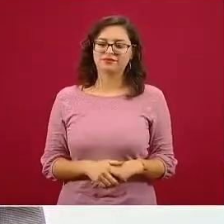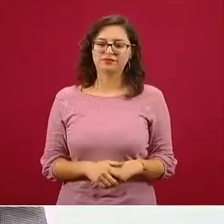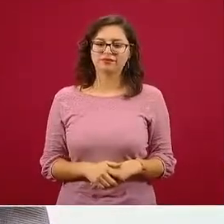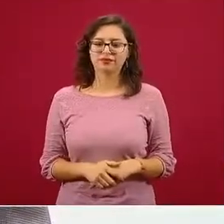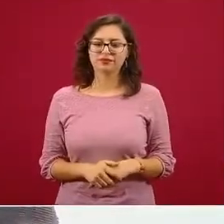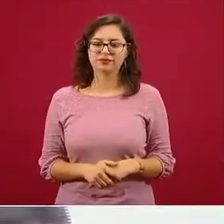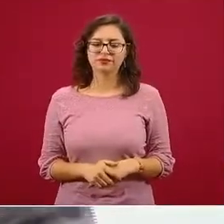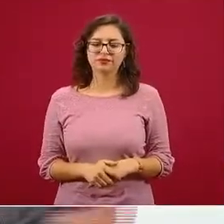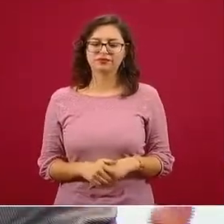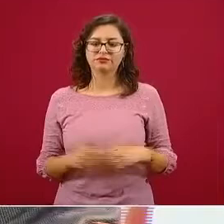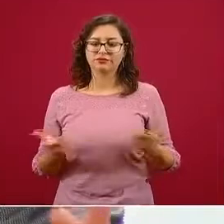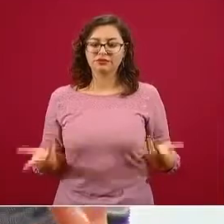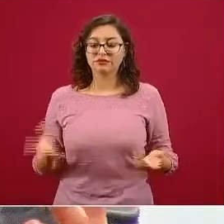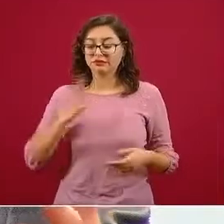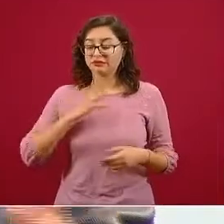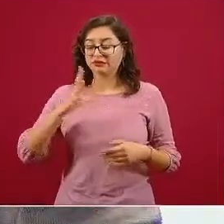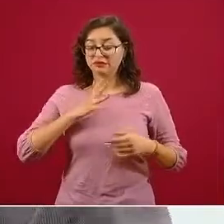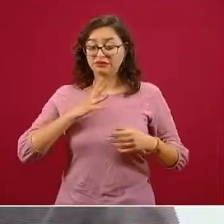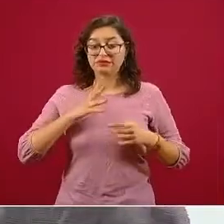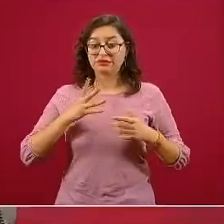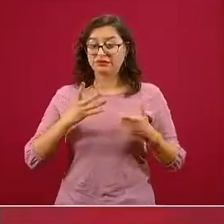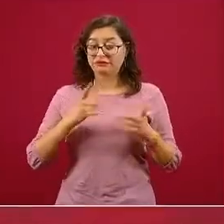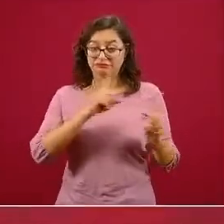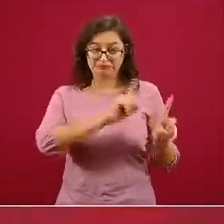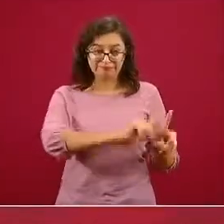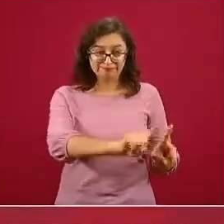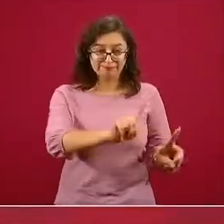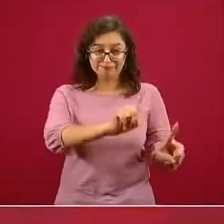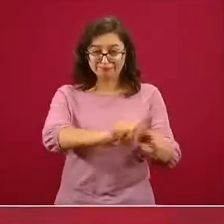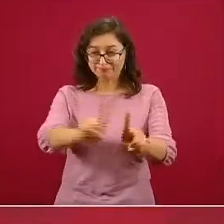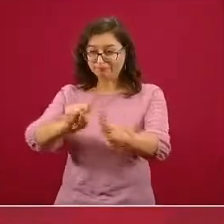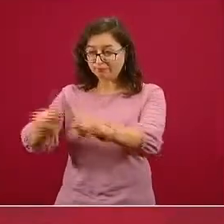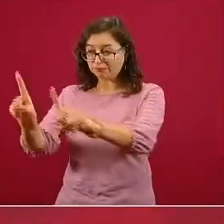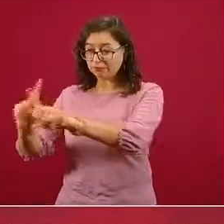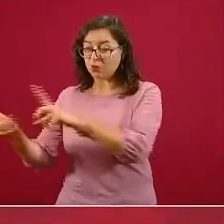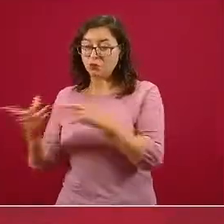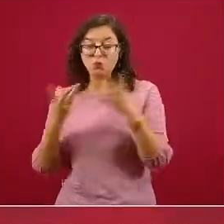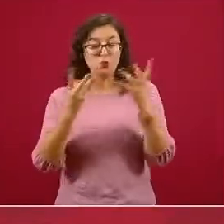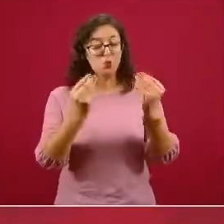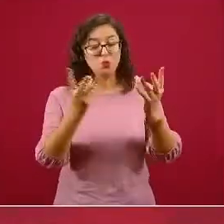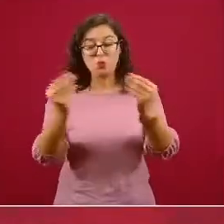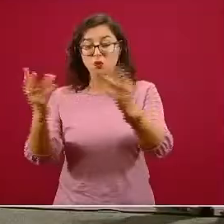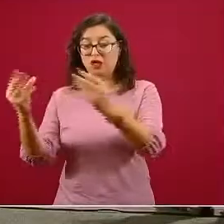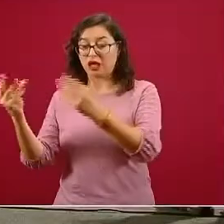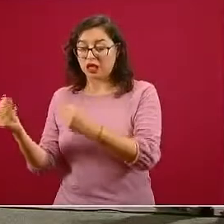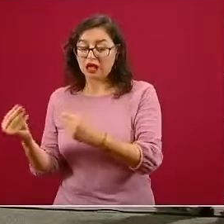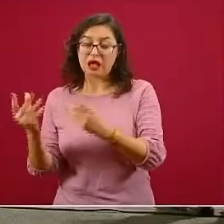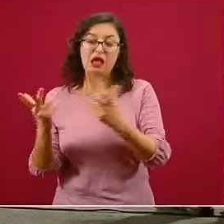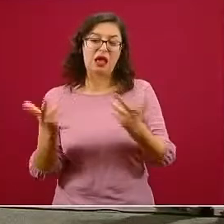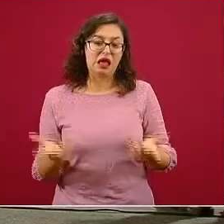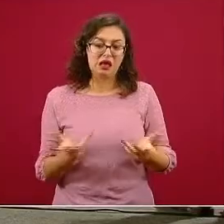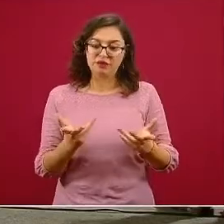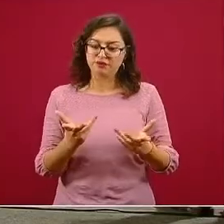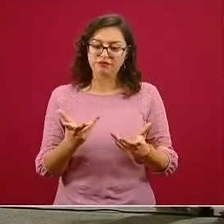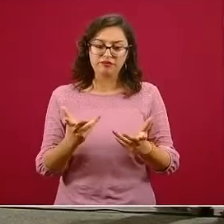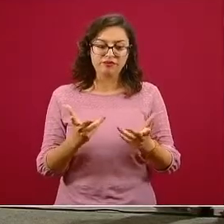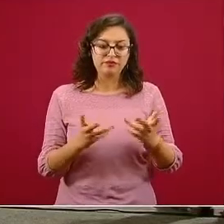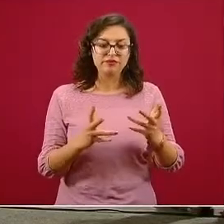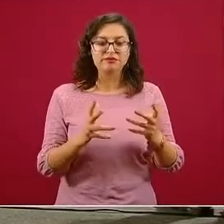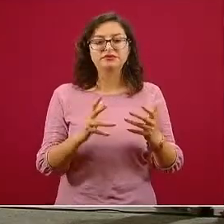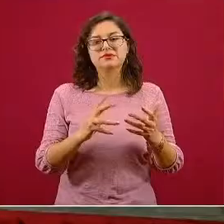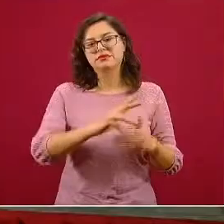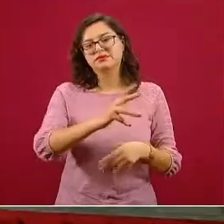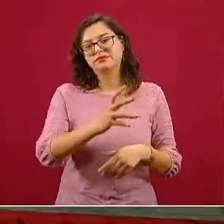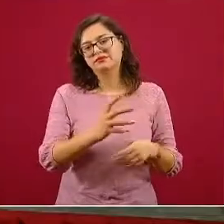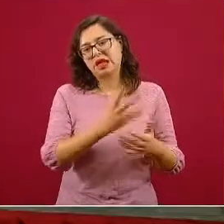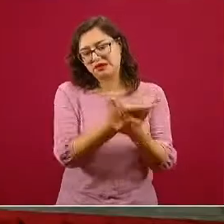tratamiento de COVID. Hay un espectro muy amplio de este tipo de remedios o formulaciones, desde algunas claramente